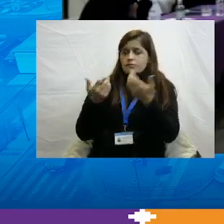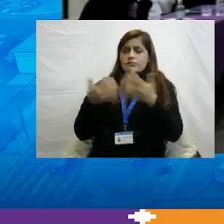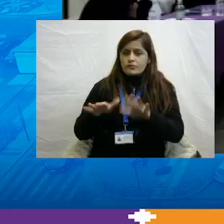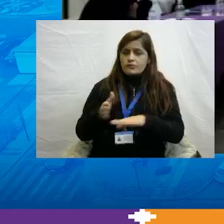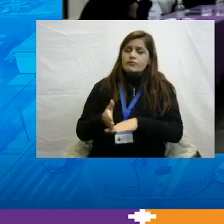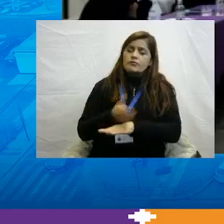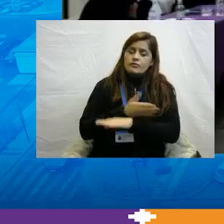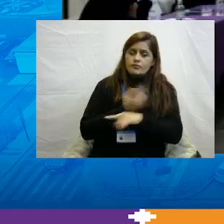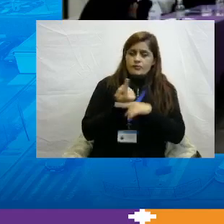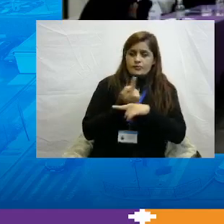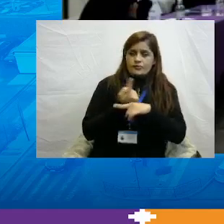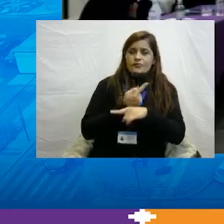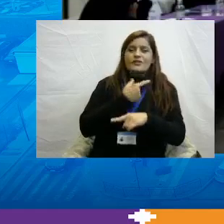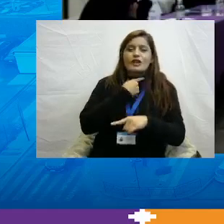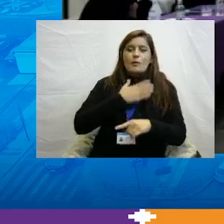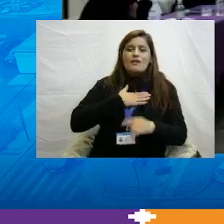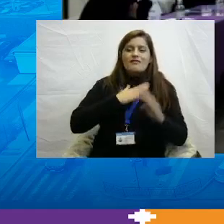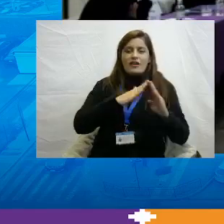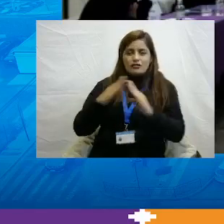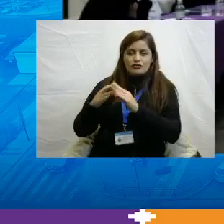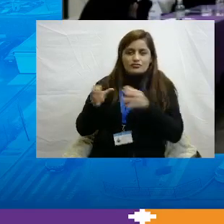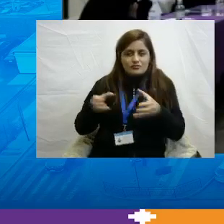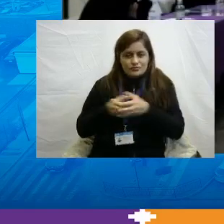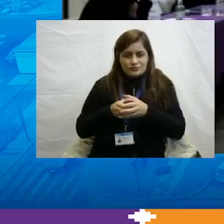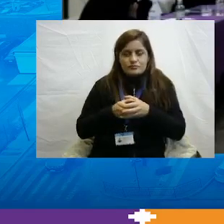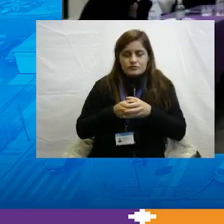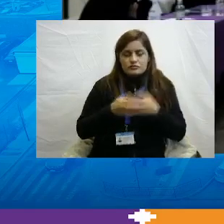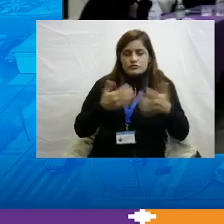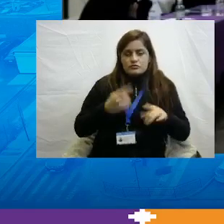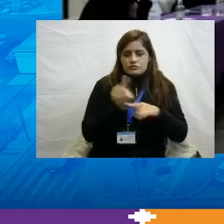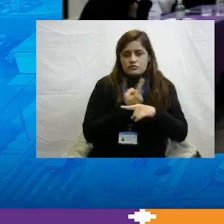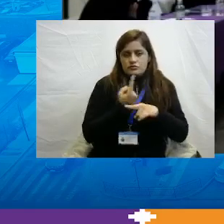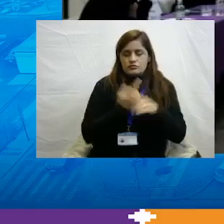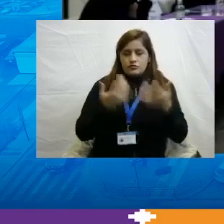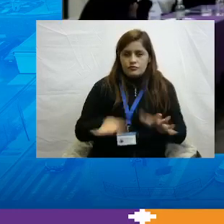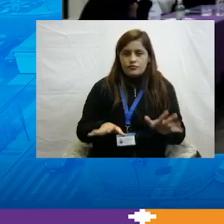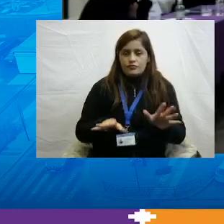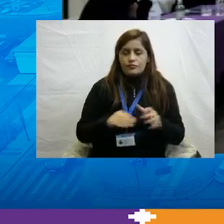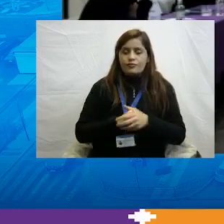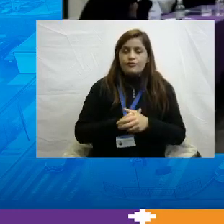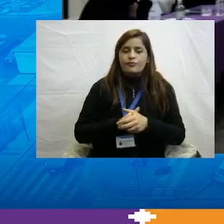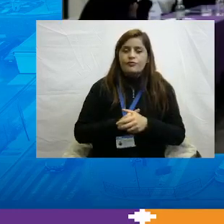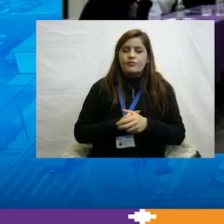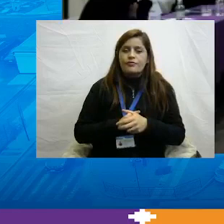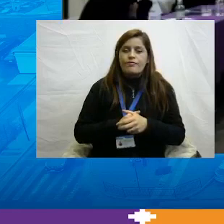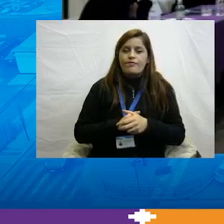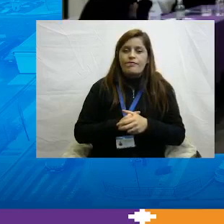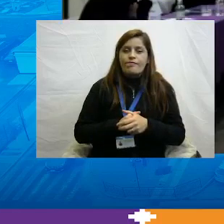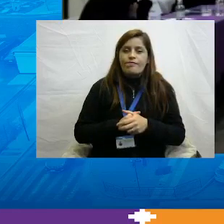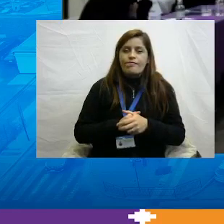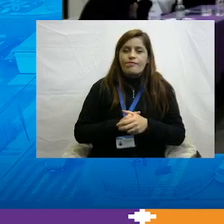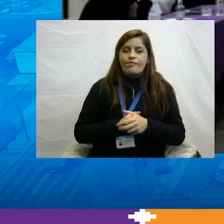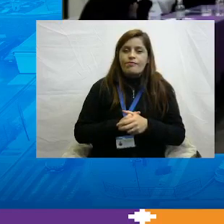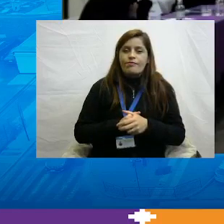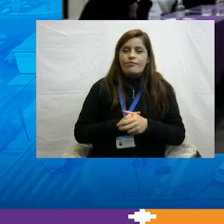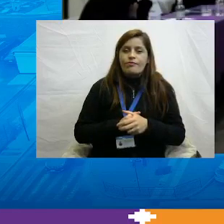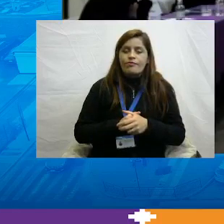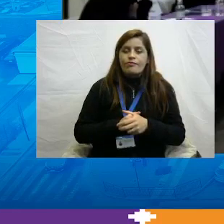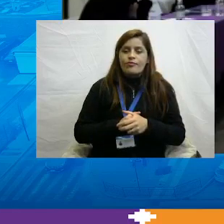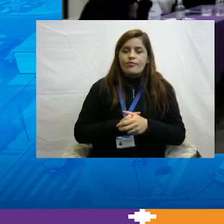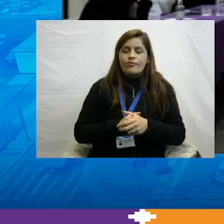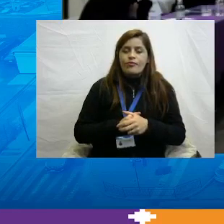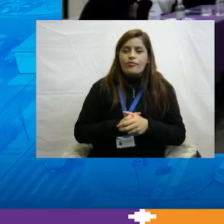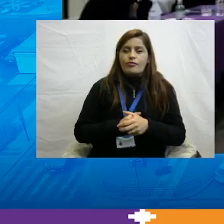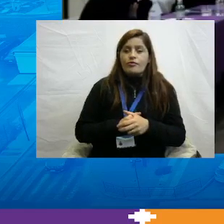Quiero Mi Barrio, el equipo territorial también, y de hecho se formalizó un consejo